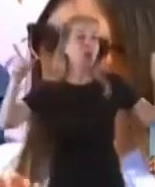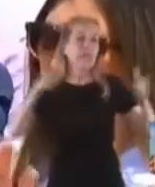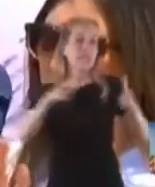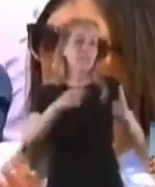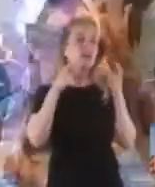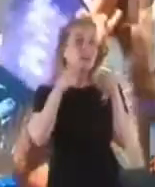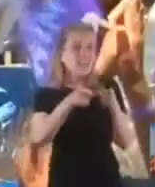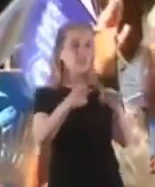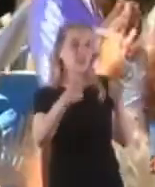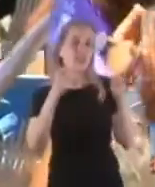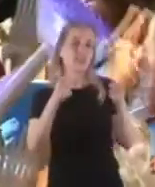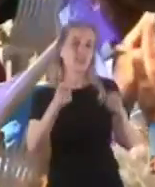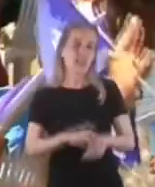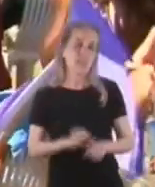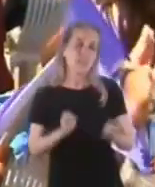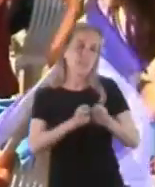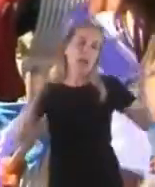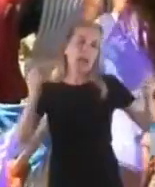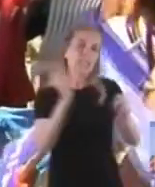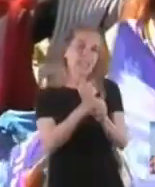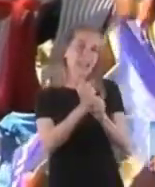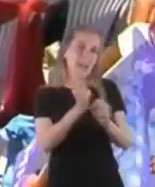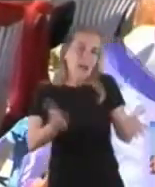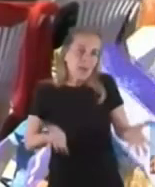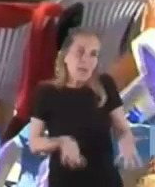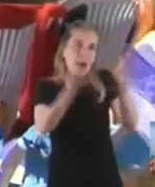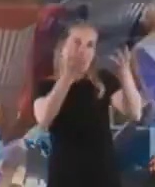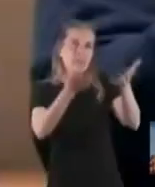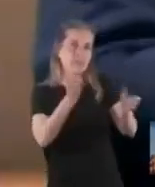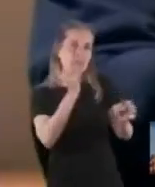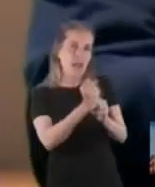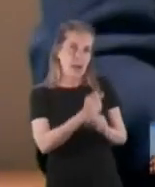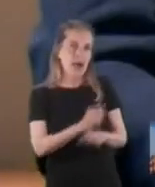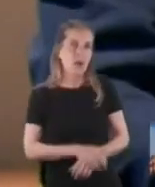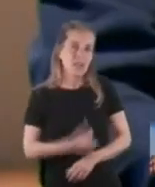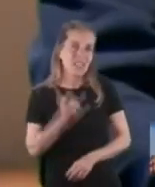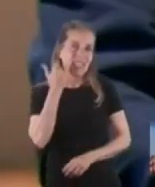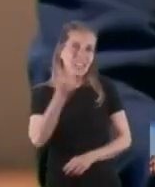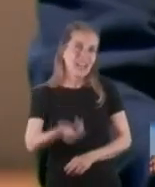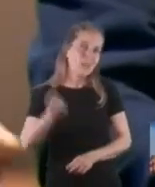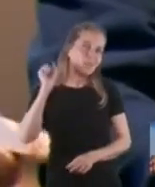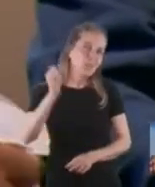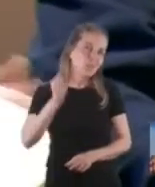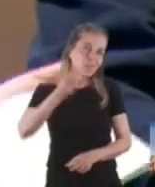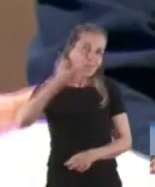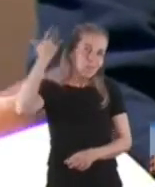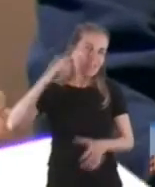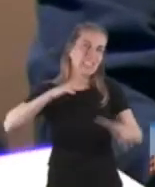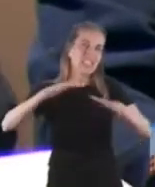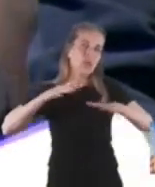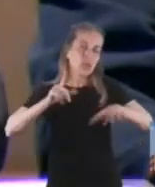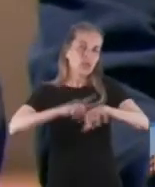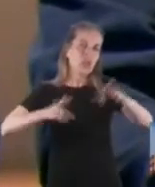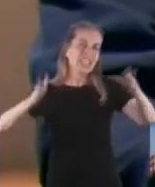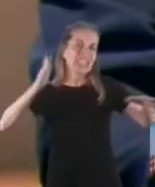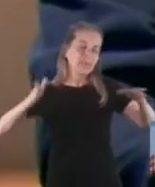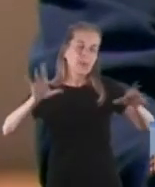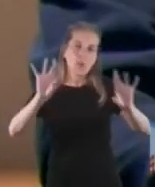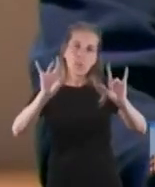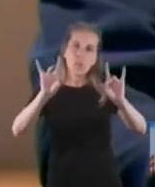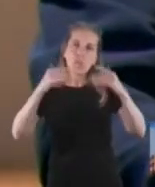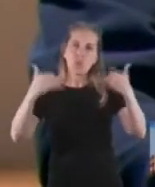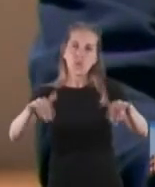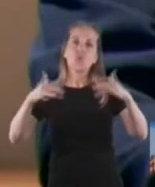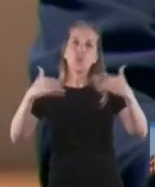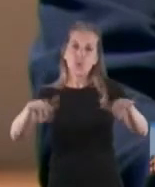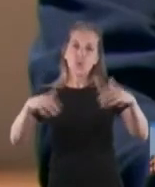que necesitamos, poner en marcha a la Argentina. Hemos pasado un tiempo muy difícil, ¿eh? Es